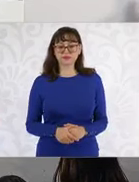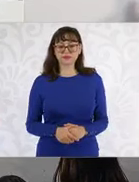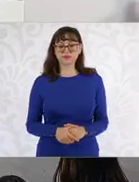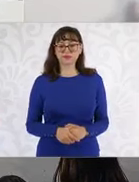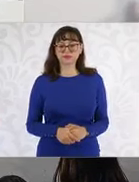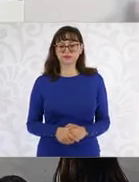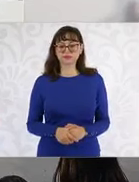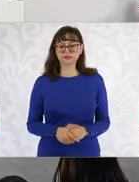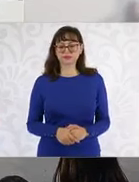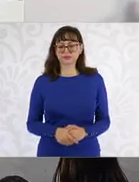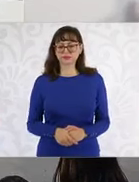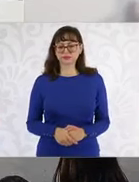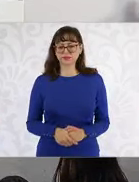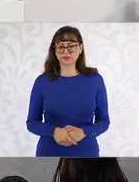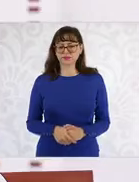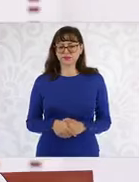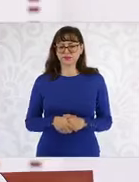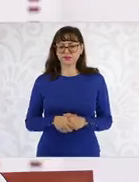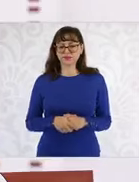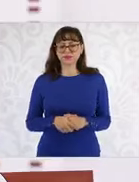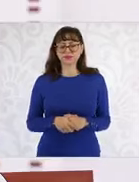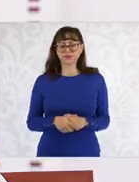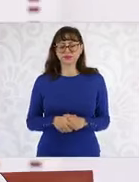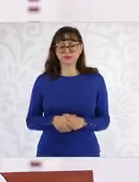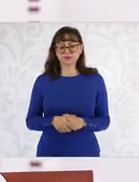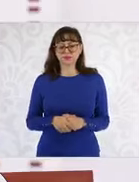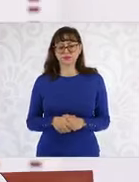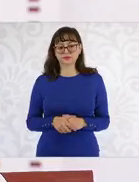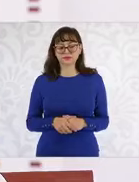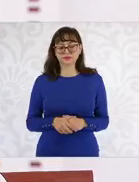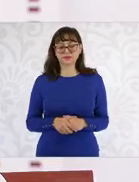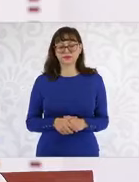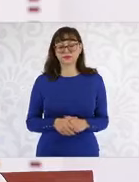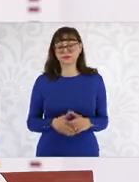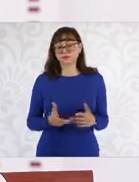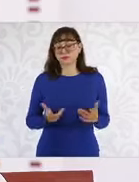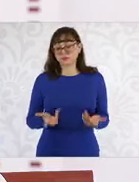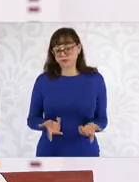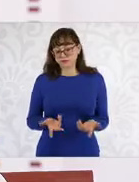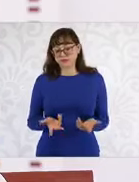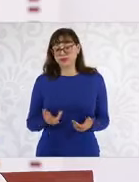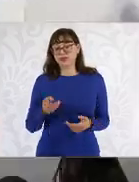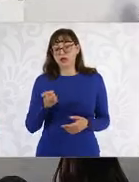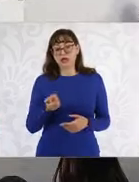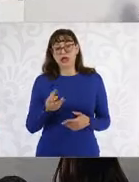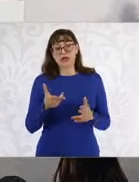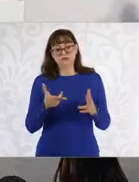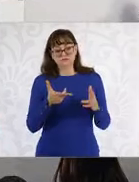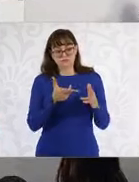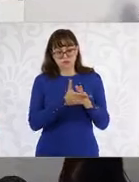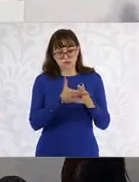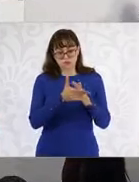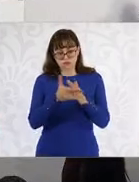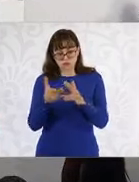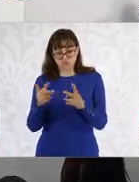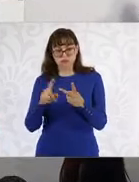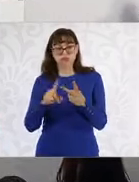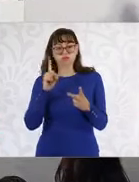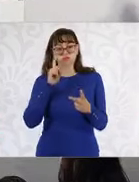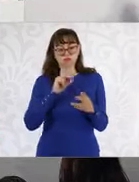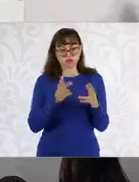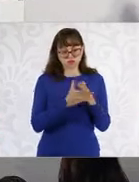En materia de tendencias en la incidencia delictiva de alto impacto, es decir, de los delitos de homicidio doloso,